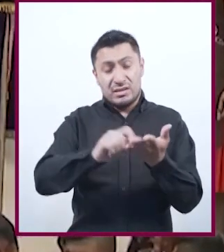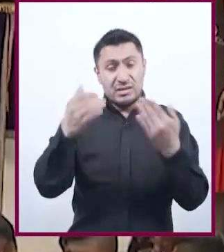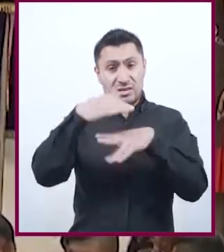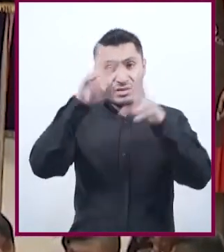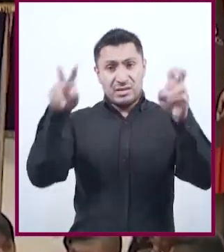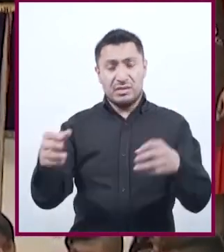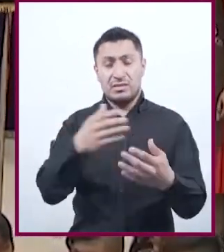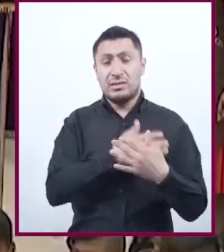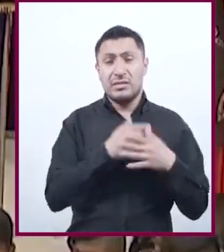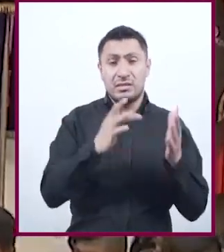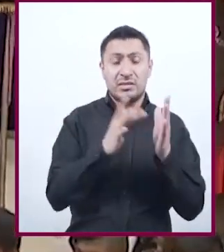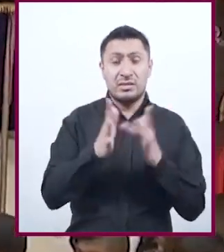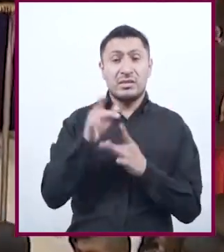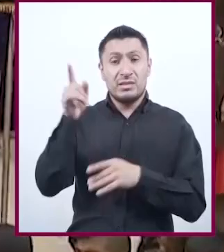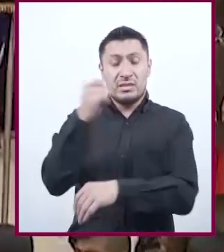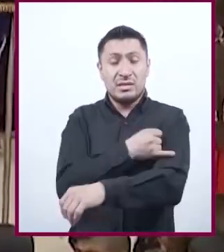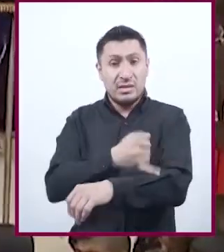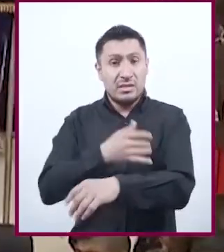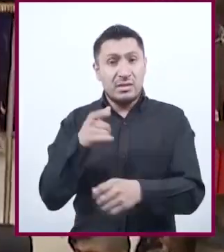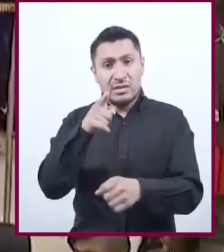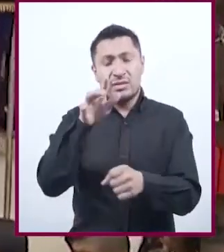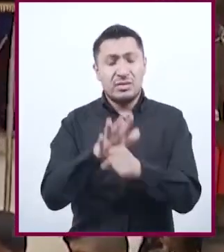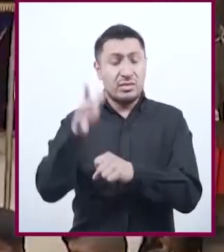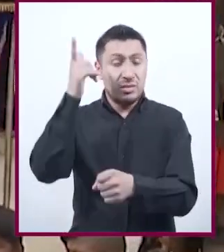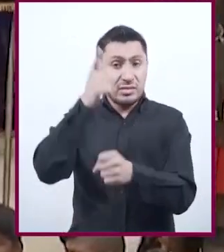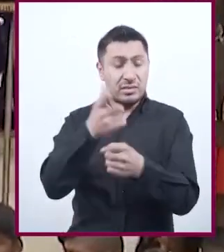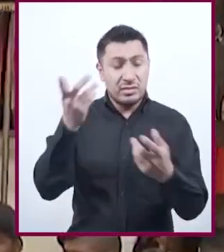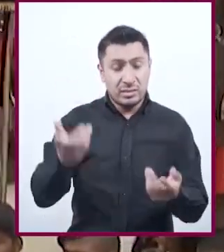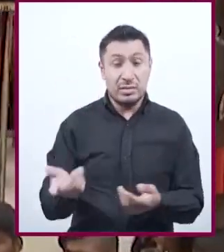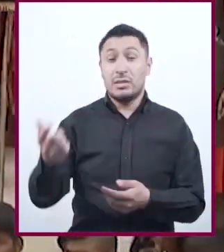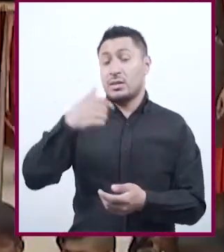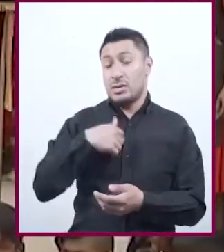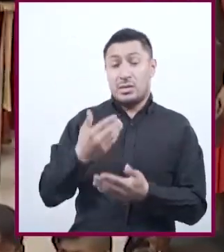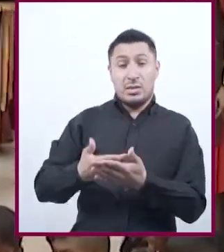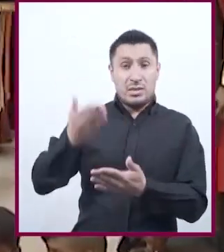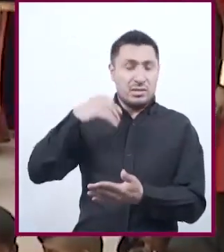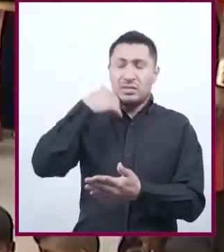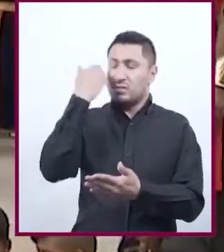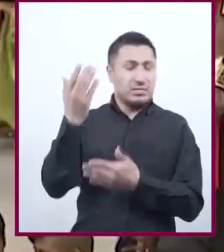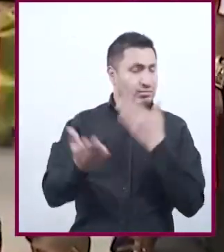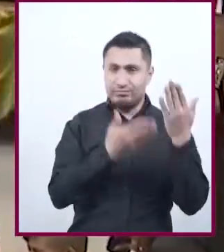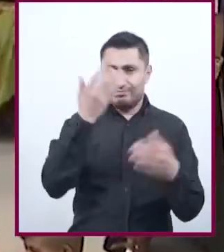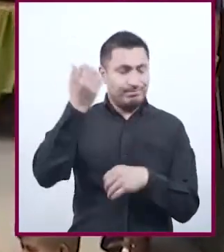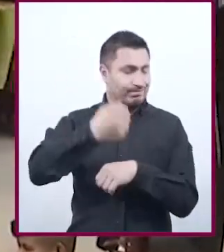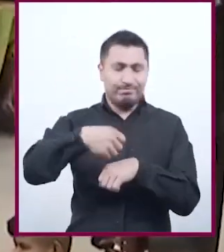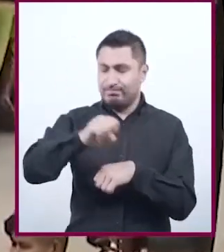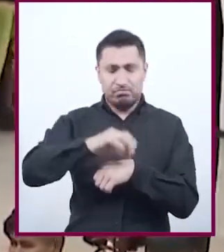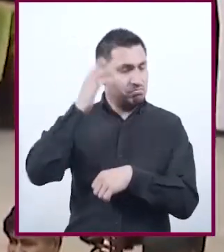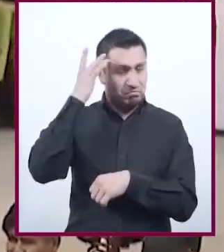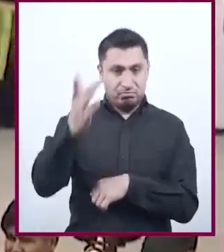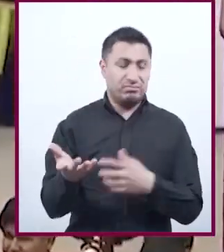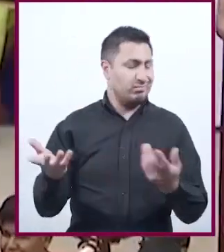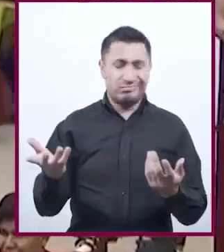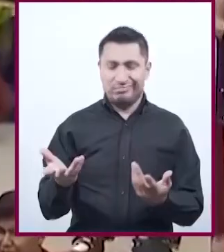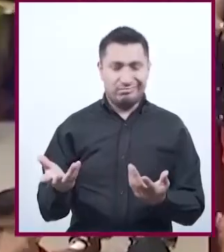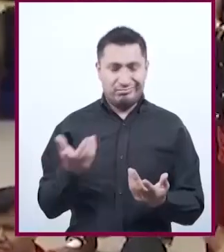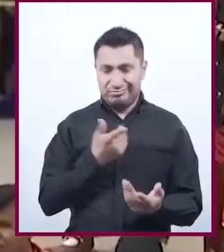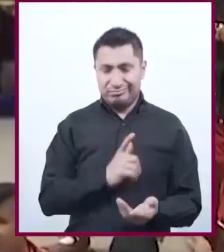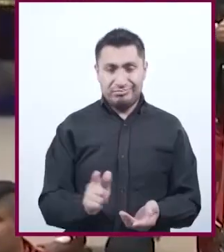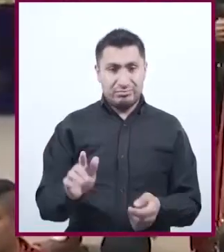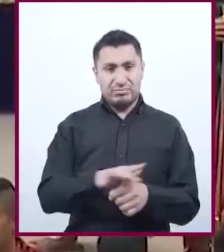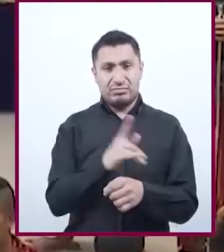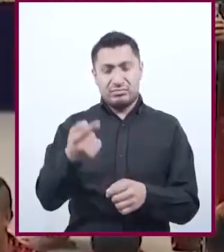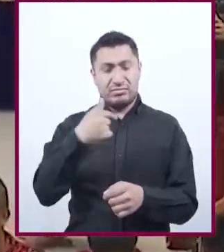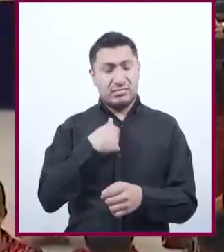yo en un inicio no quería estudiar Semana Santa, sobre todo porque me iba yo con el estigma de que creía yo que ya había sido